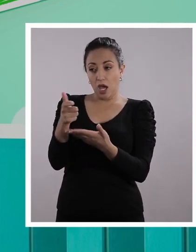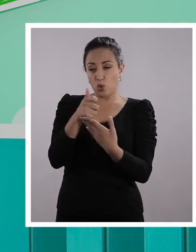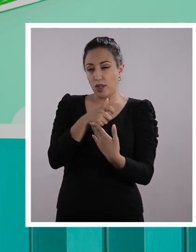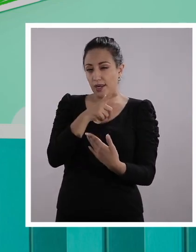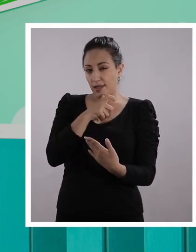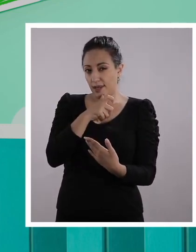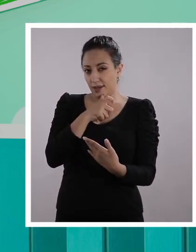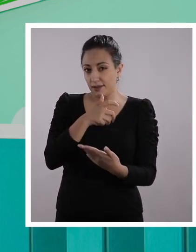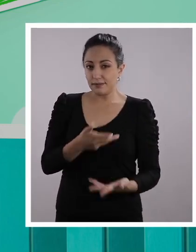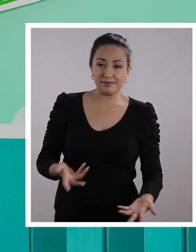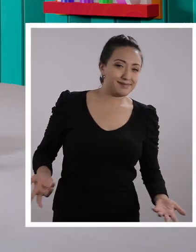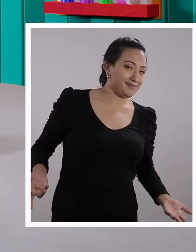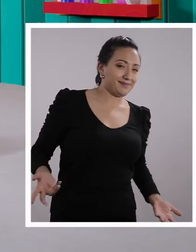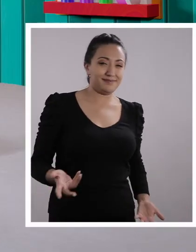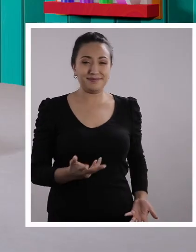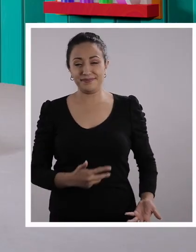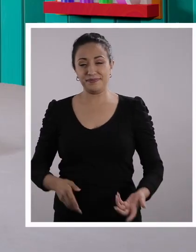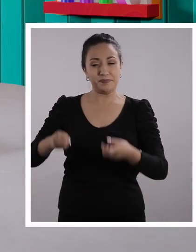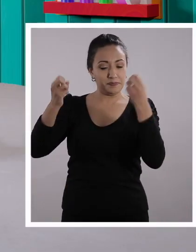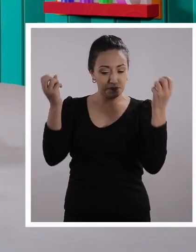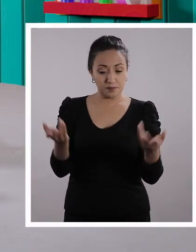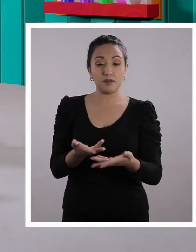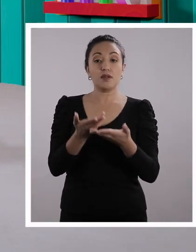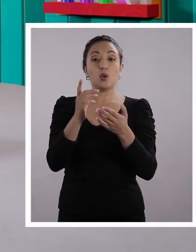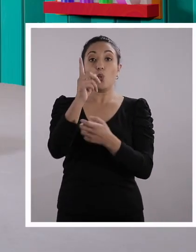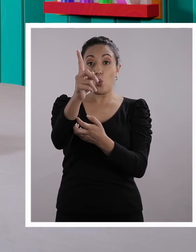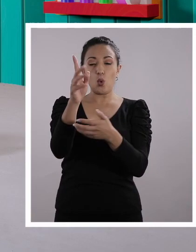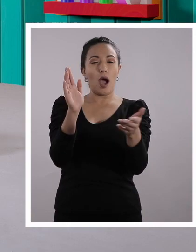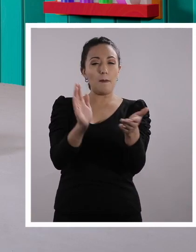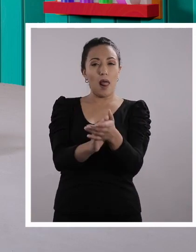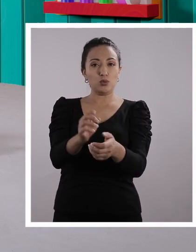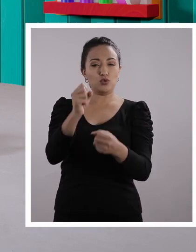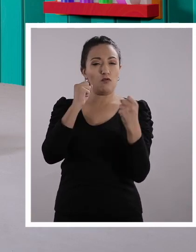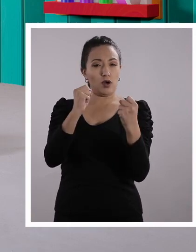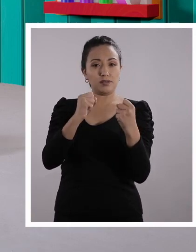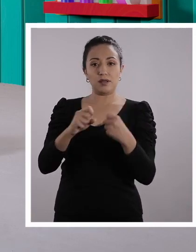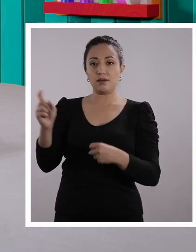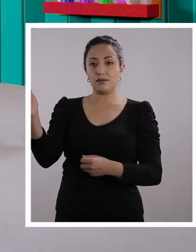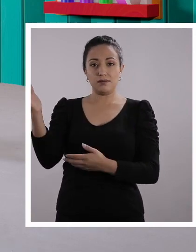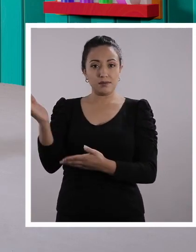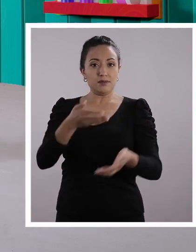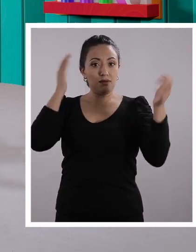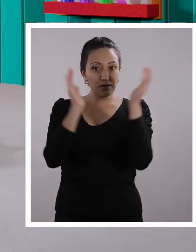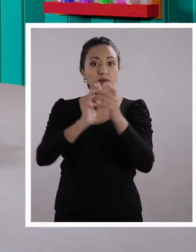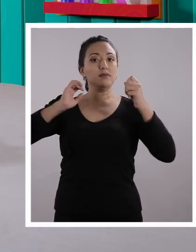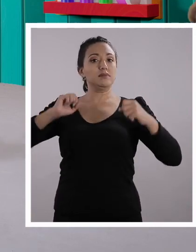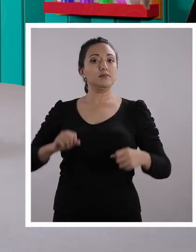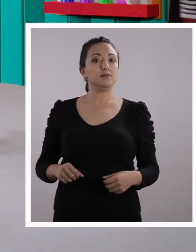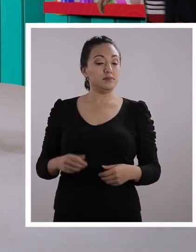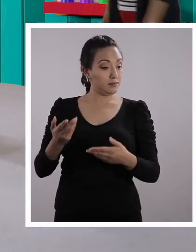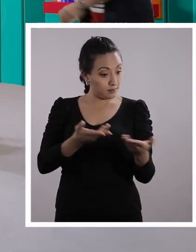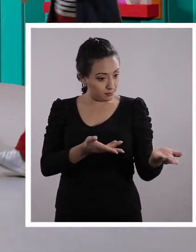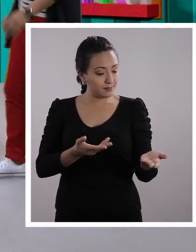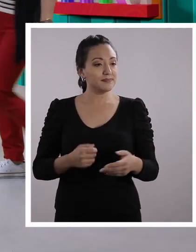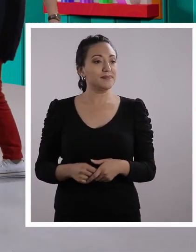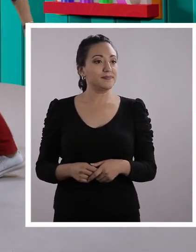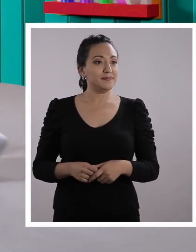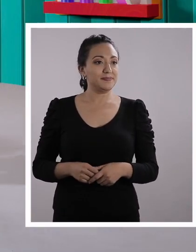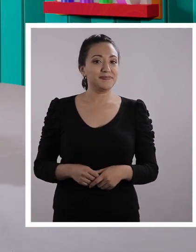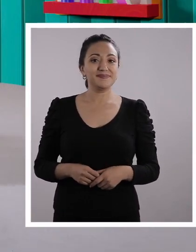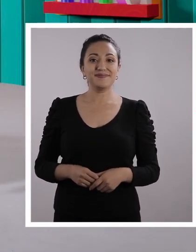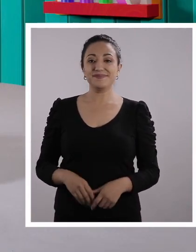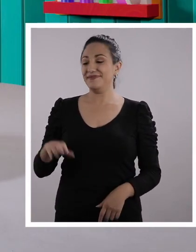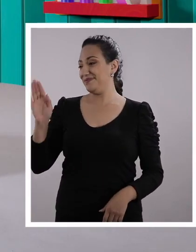señoras y señores recibamos con un fuerte aplauso un palabro de carne para